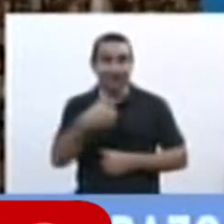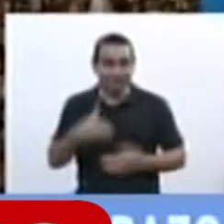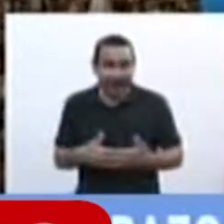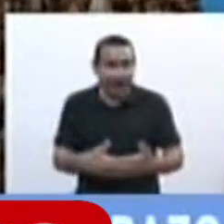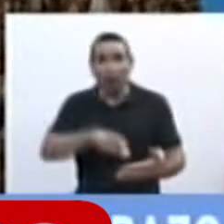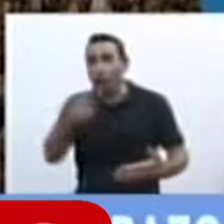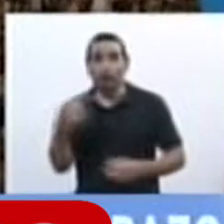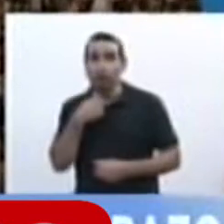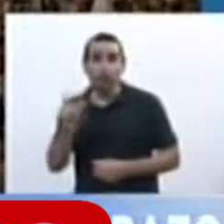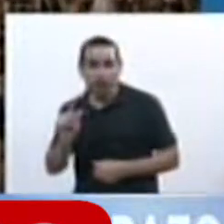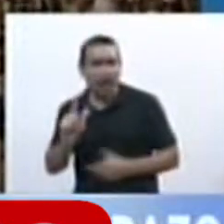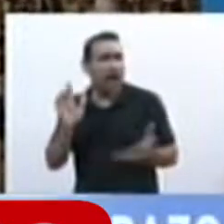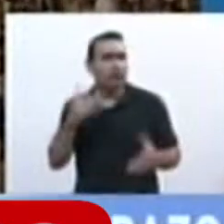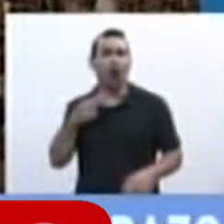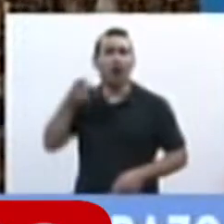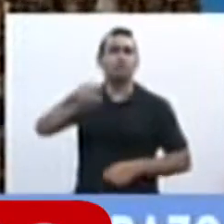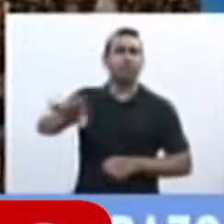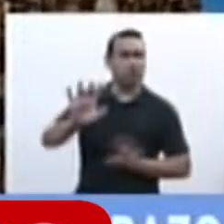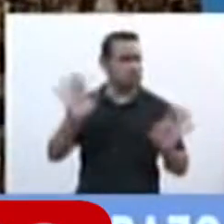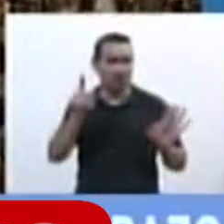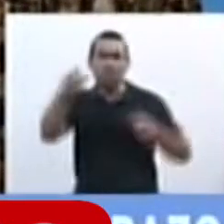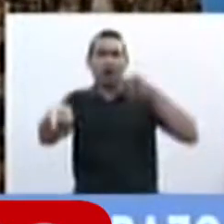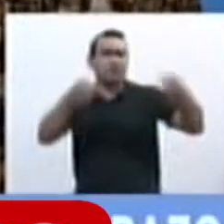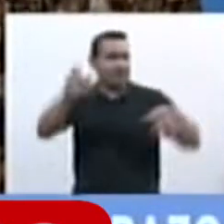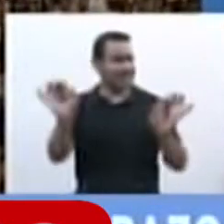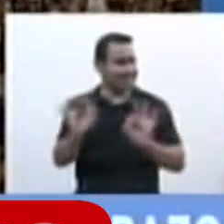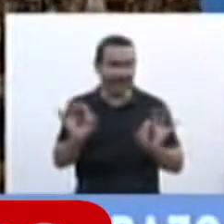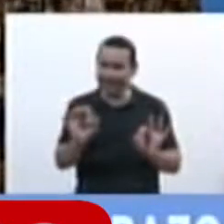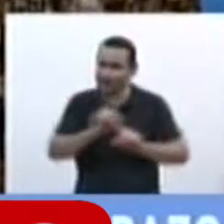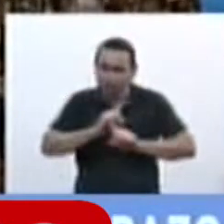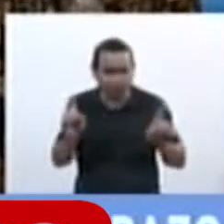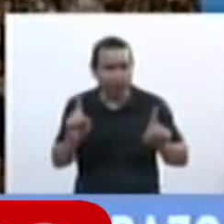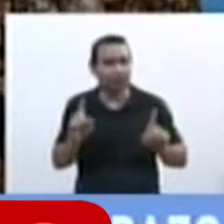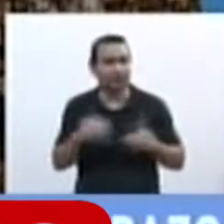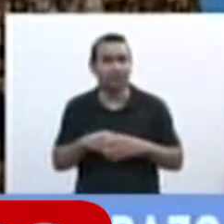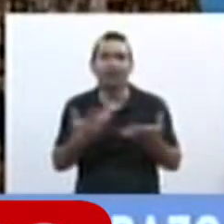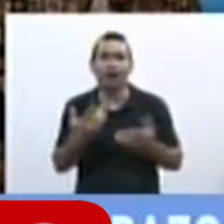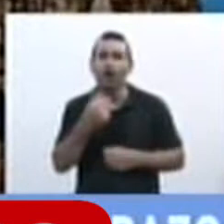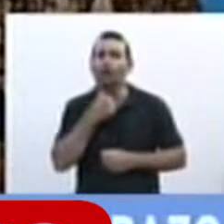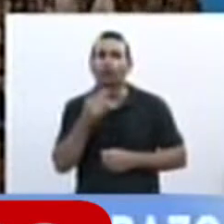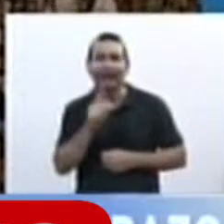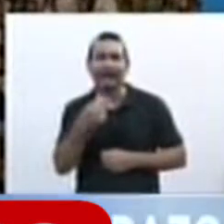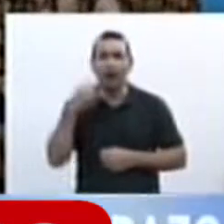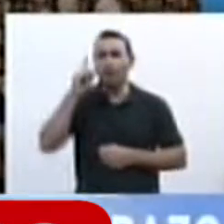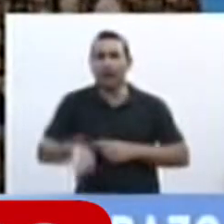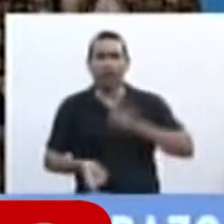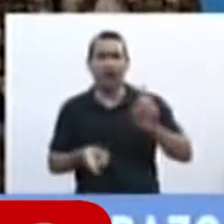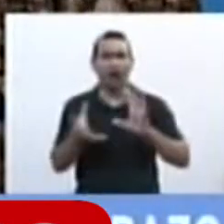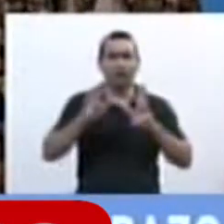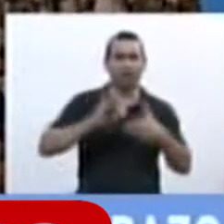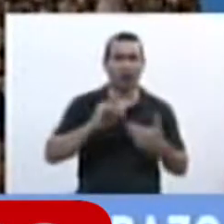y a las que no, sin juzgar y sin condenar, porque, insisto, no buscamos imponer modelos